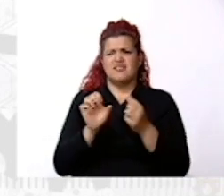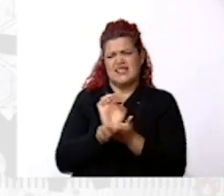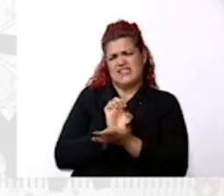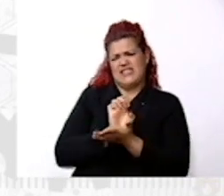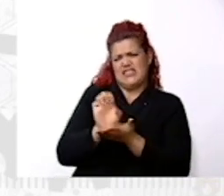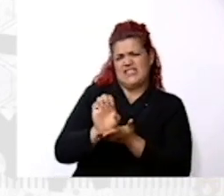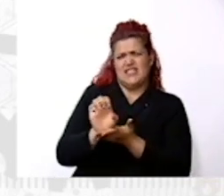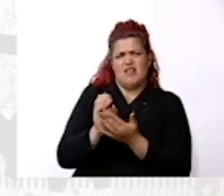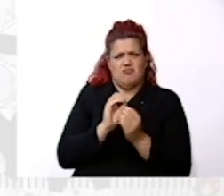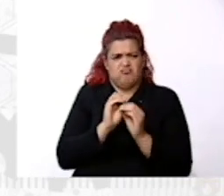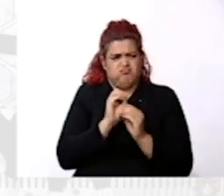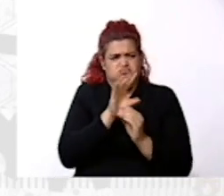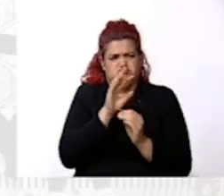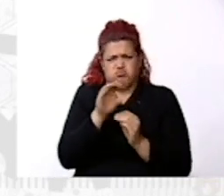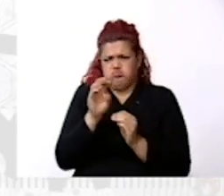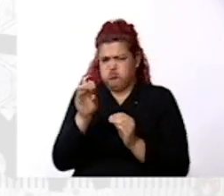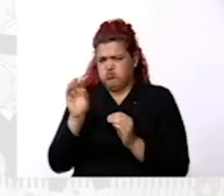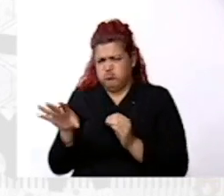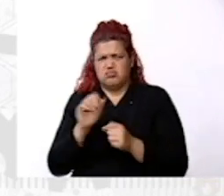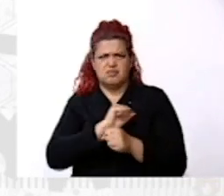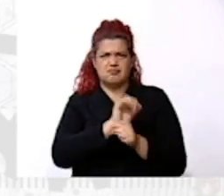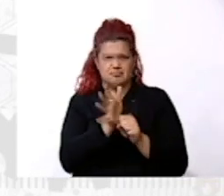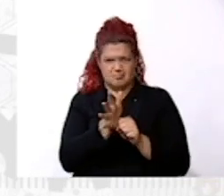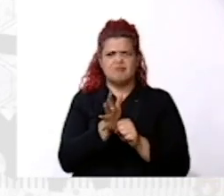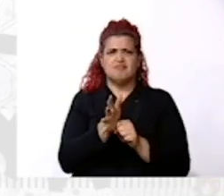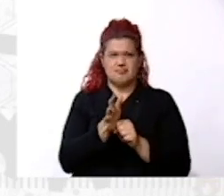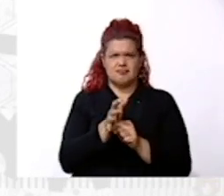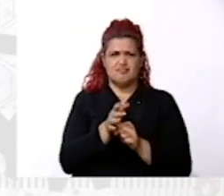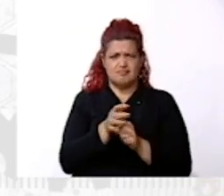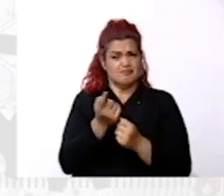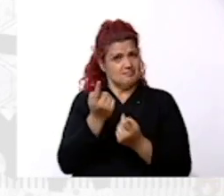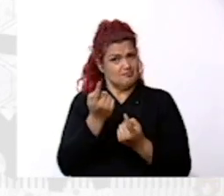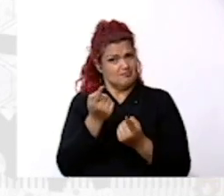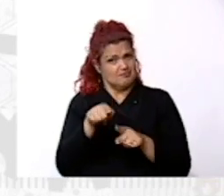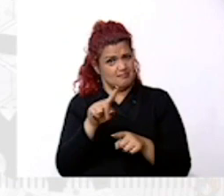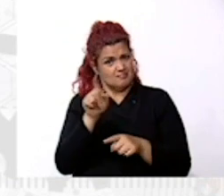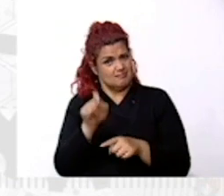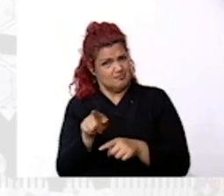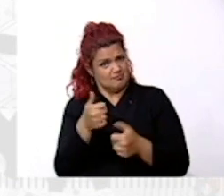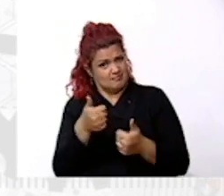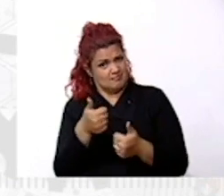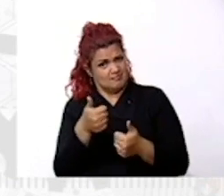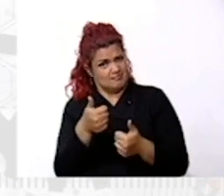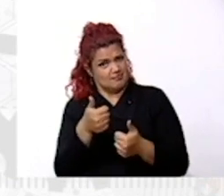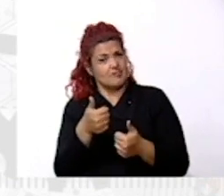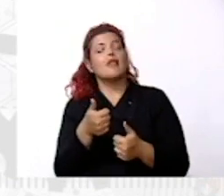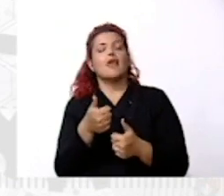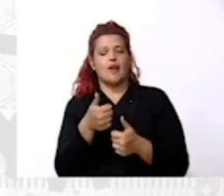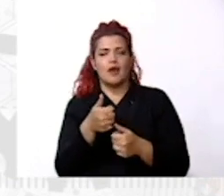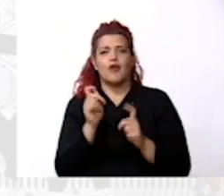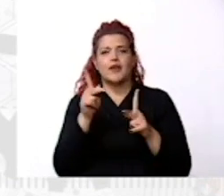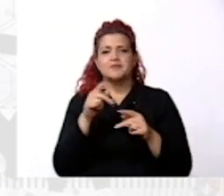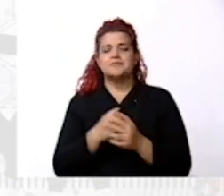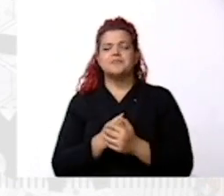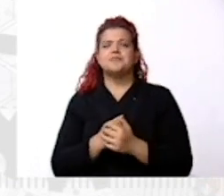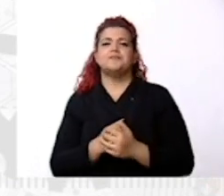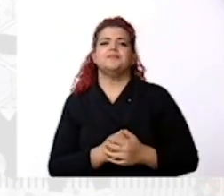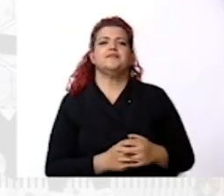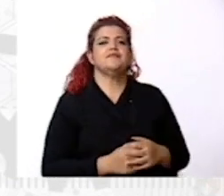la propagación de este coronavirus. ¿Les parece? ¿Hacemos trato? Bien.